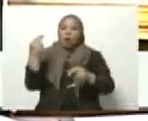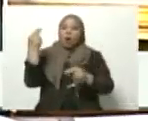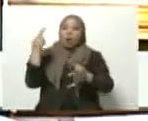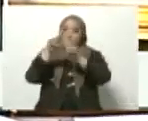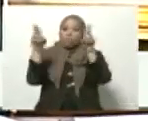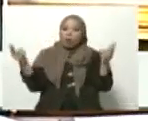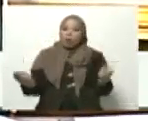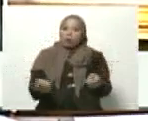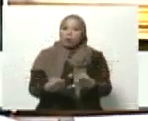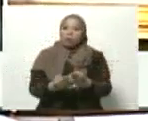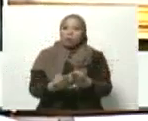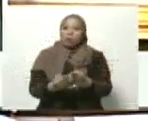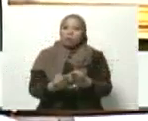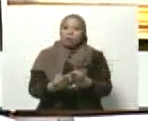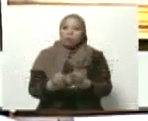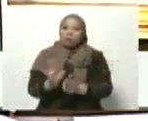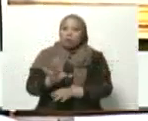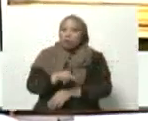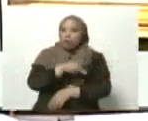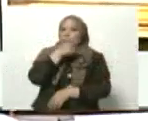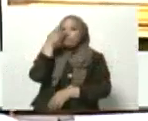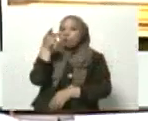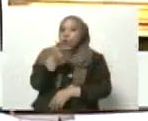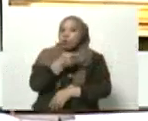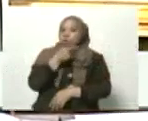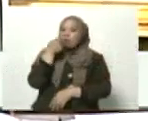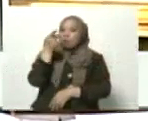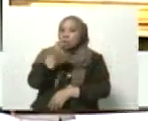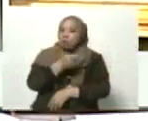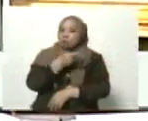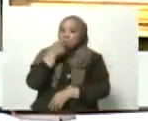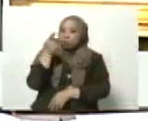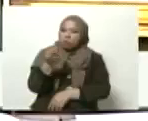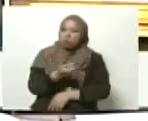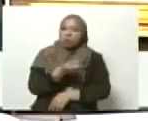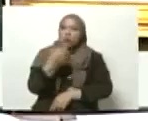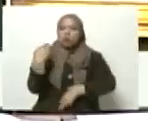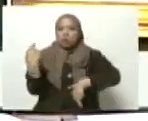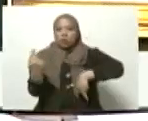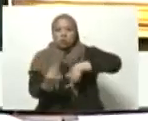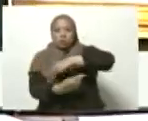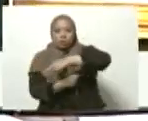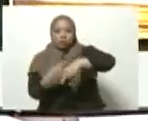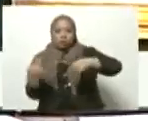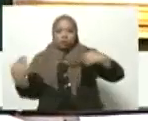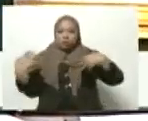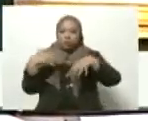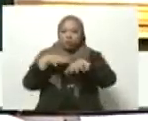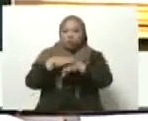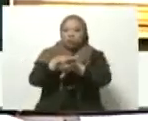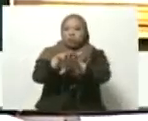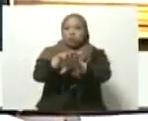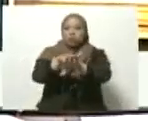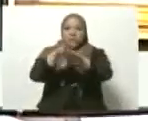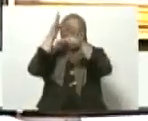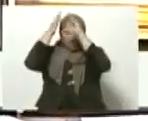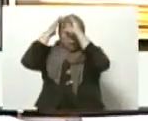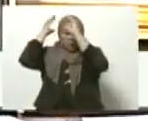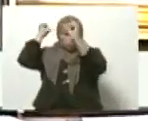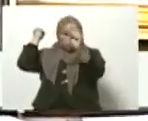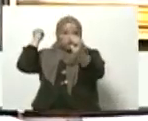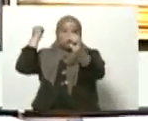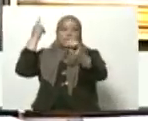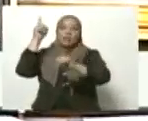con el político, con el revolucionario, con el diplomático,